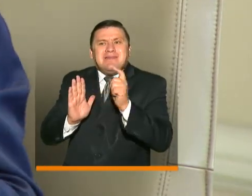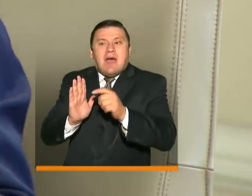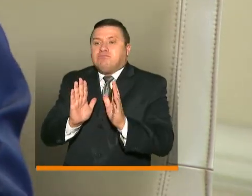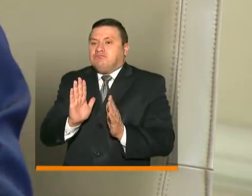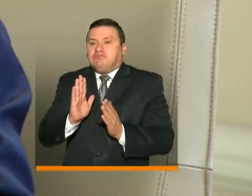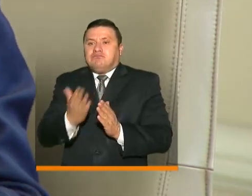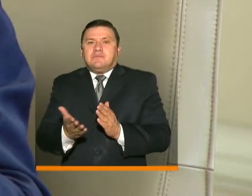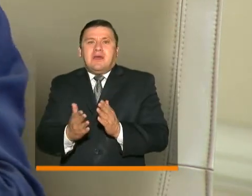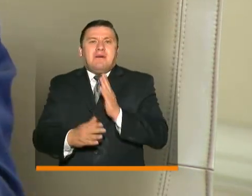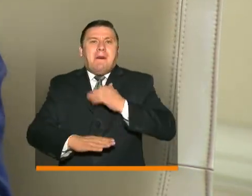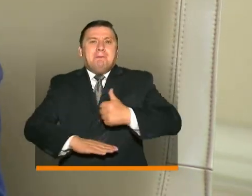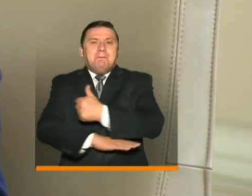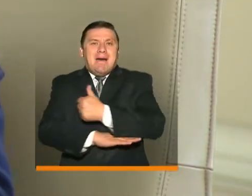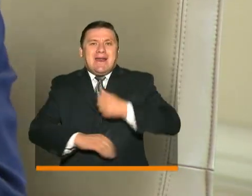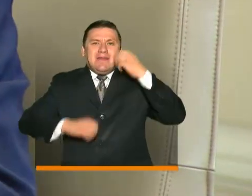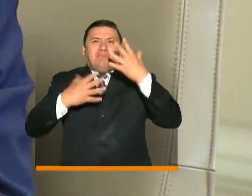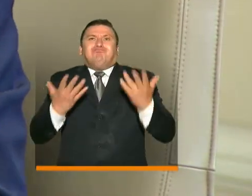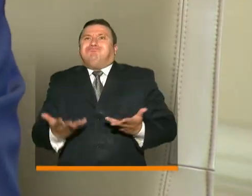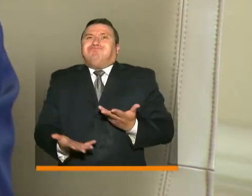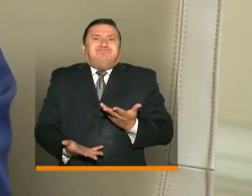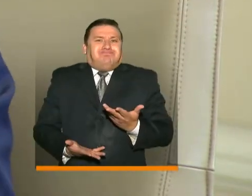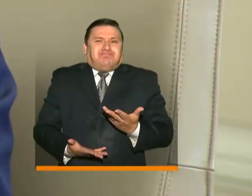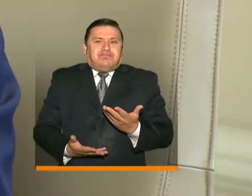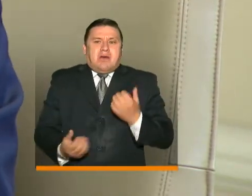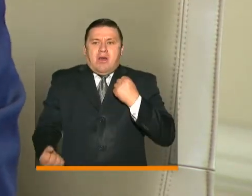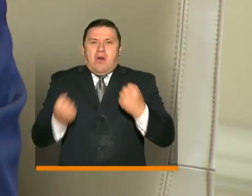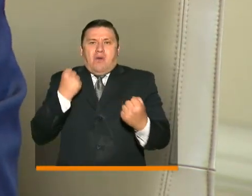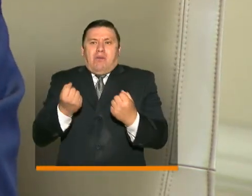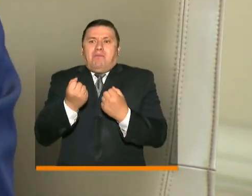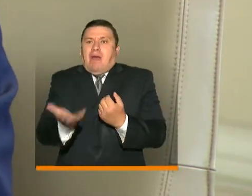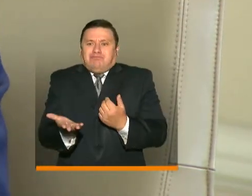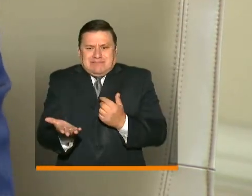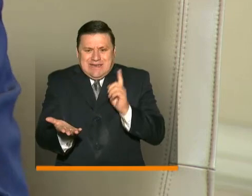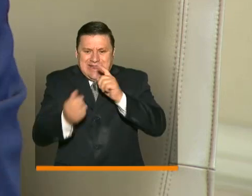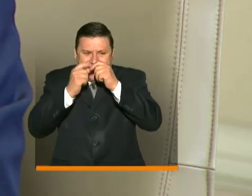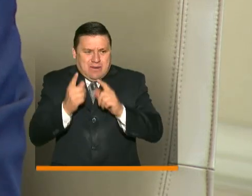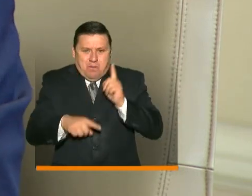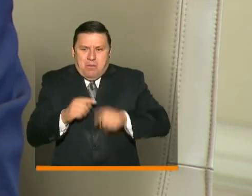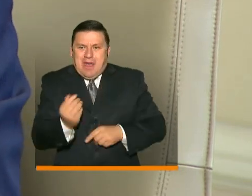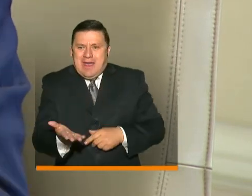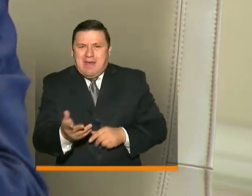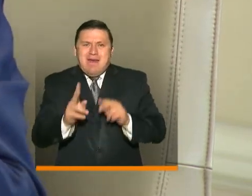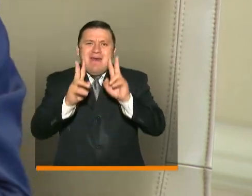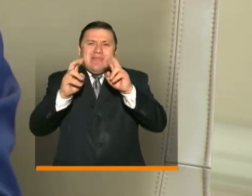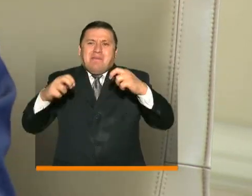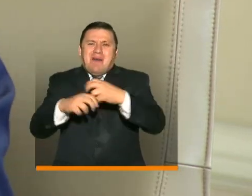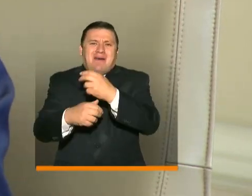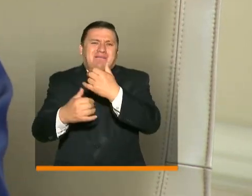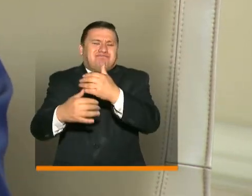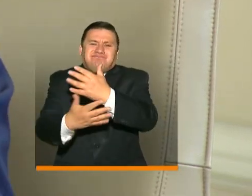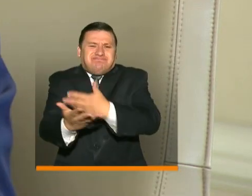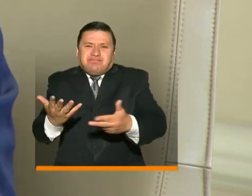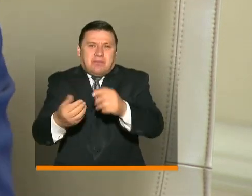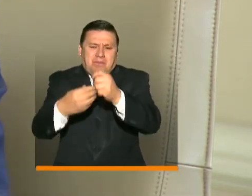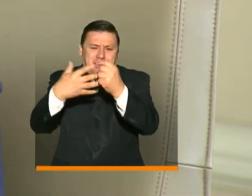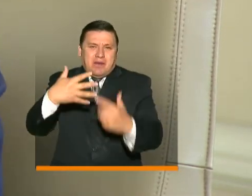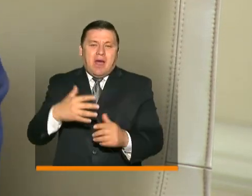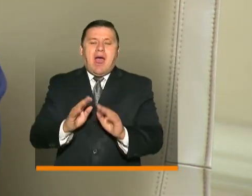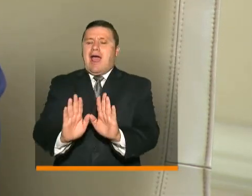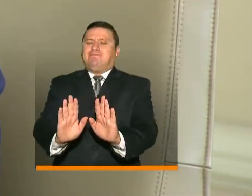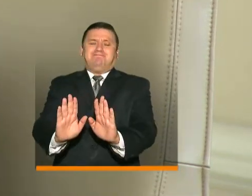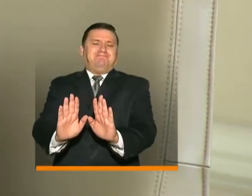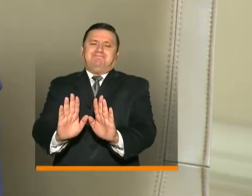Es el caso de los bares, de las discotecas, de los gimnasios, de los parques, entre otros temas. Se va a permitir